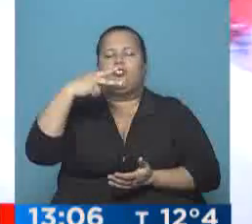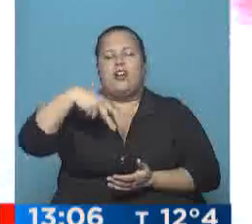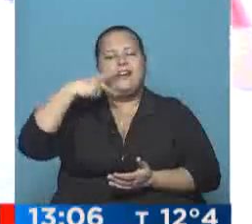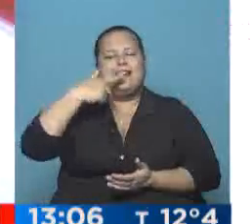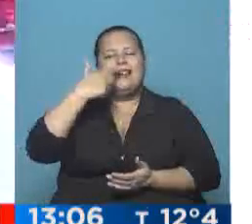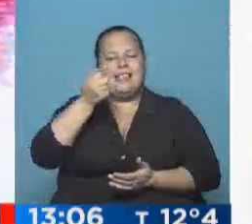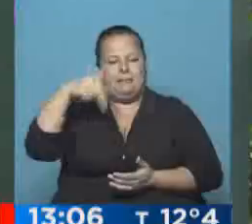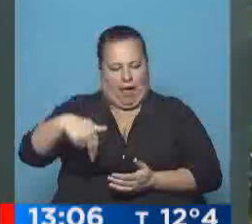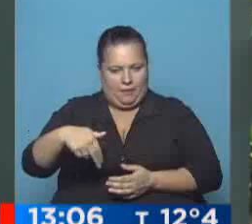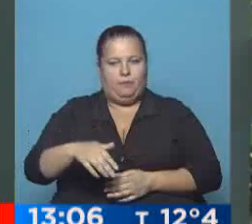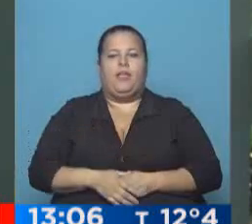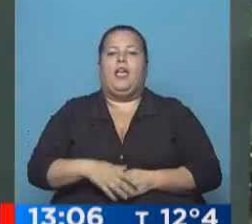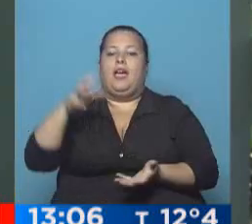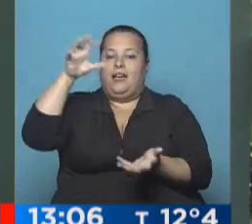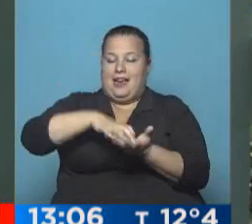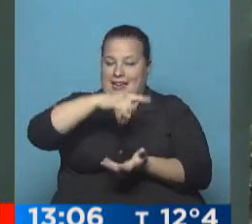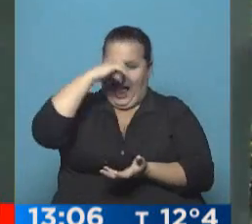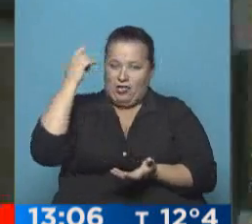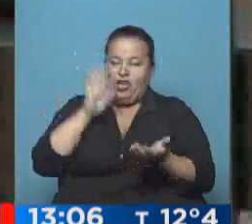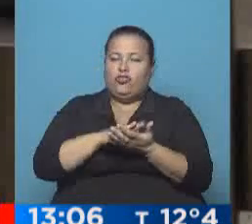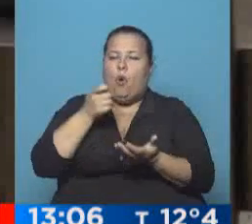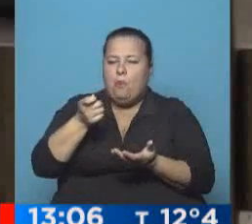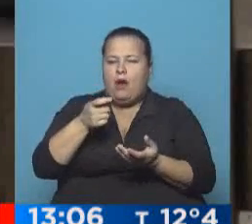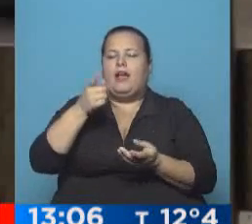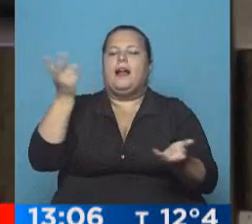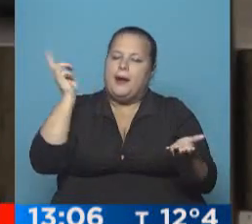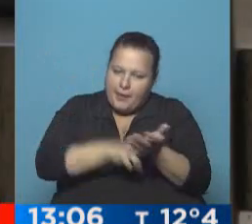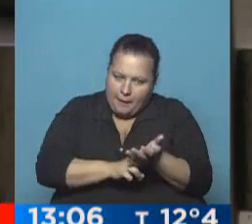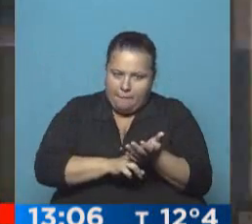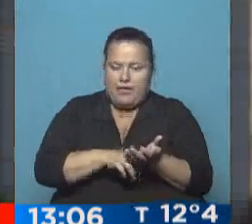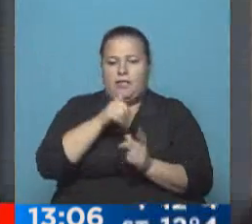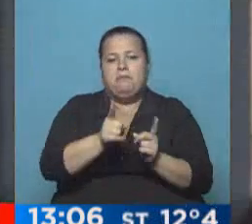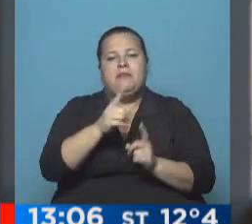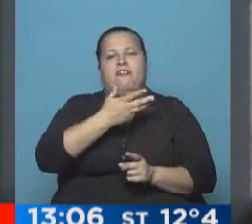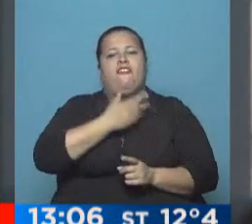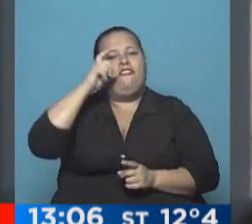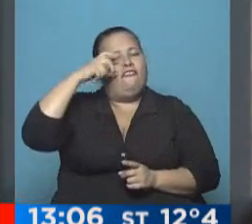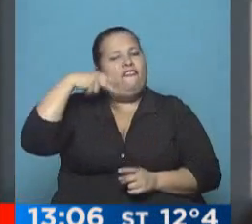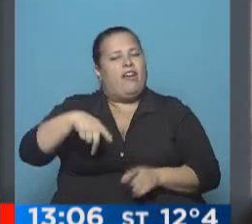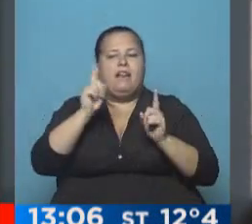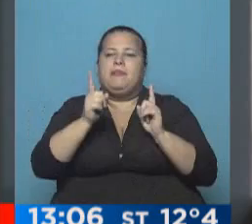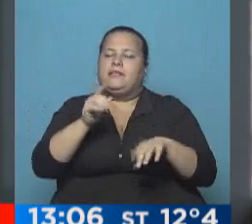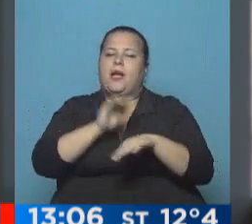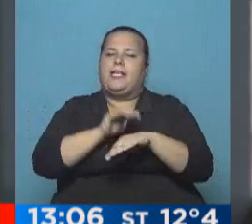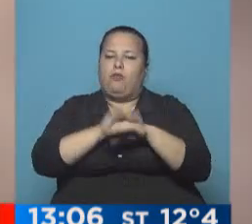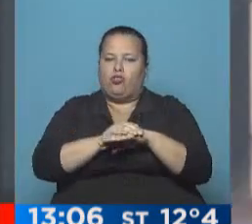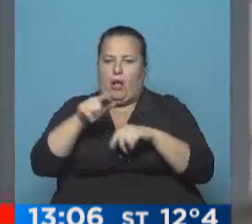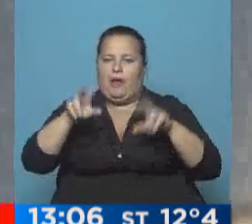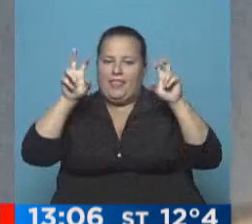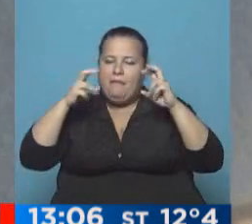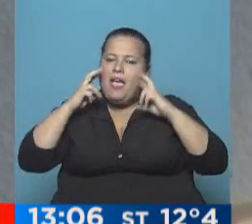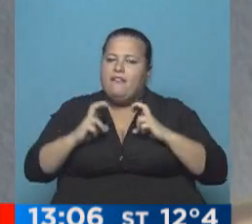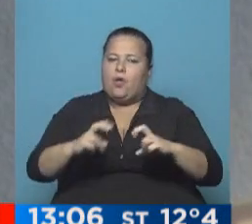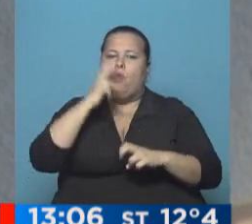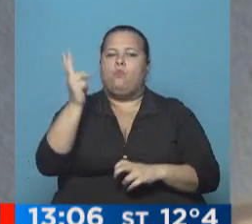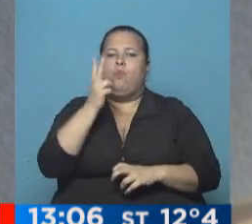Alberto Nisman. La Cámara Nacional en lo criminal ratificó a la fiscal Viviana Fein como instructora de la causa en la que investiga